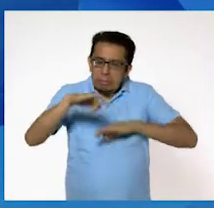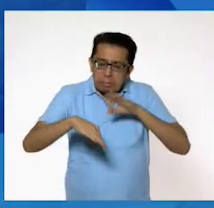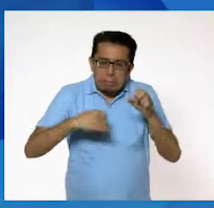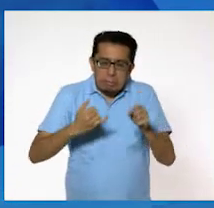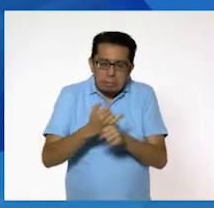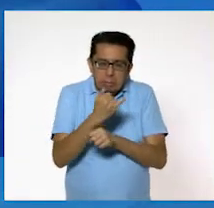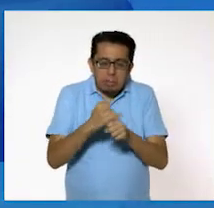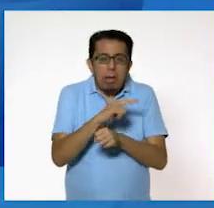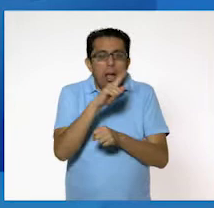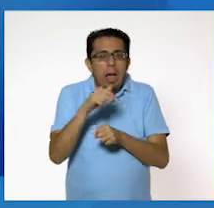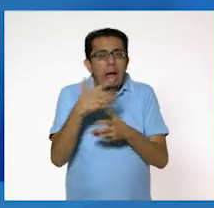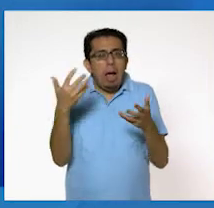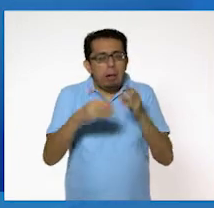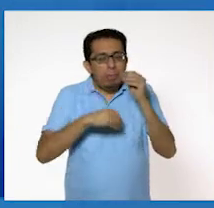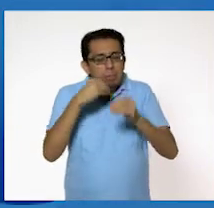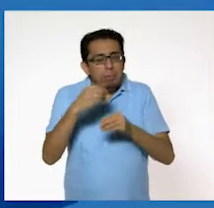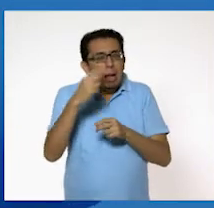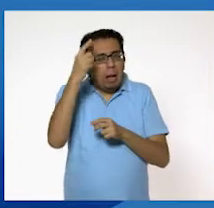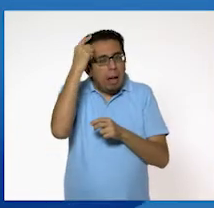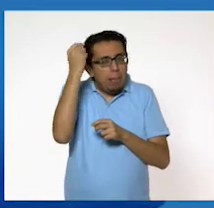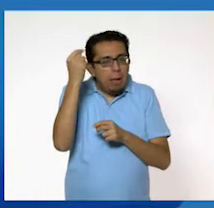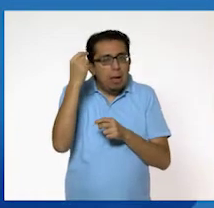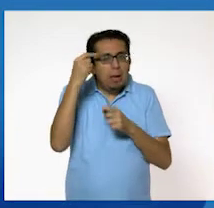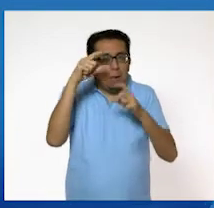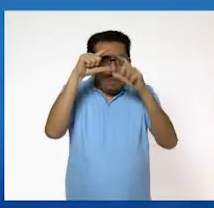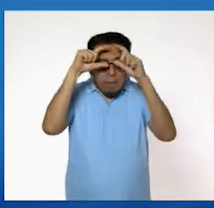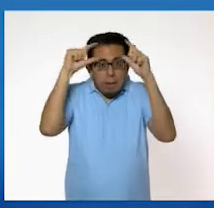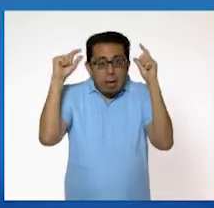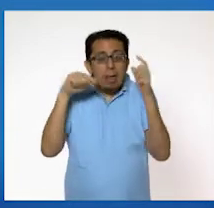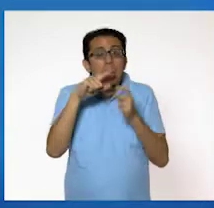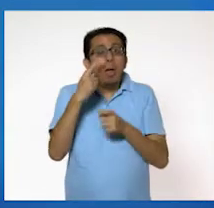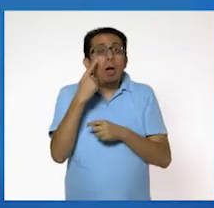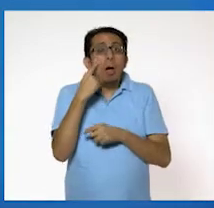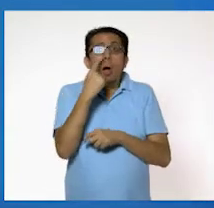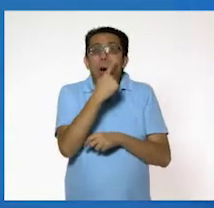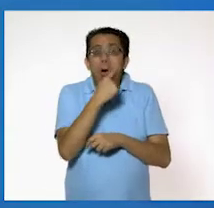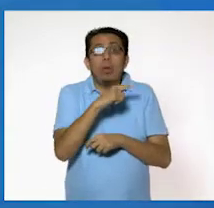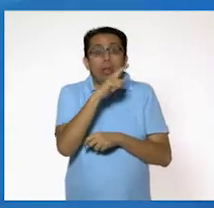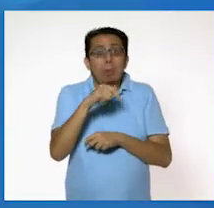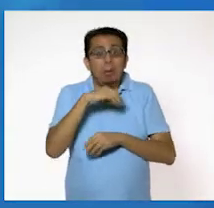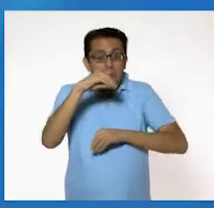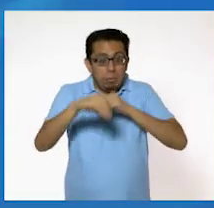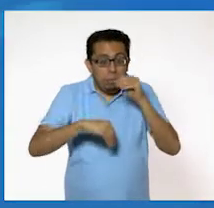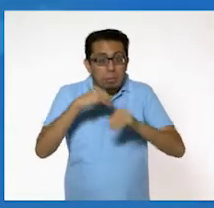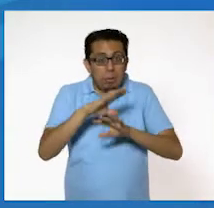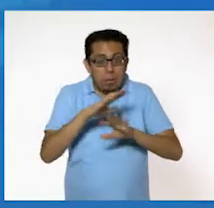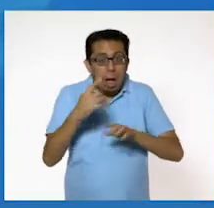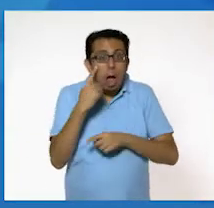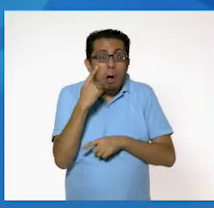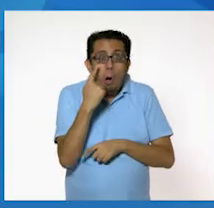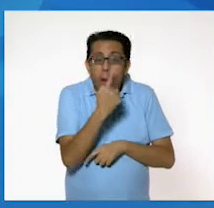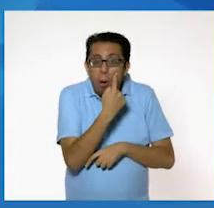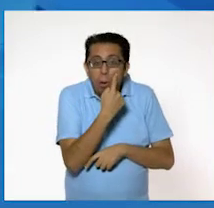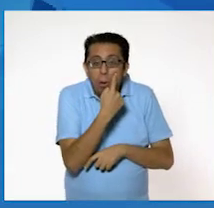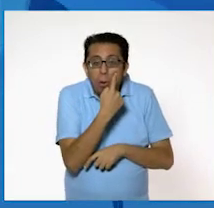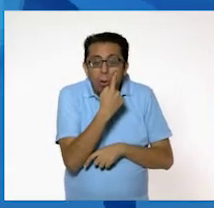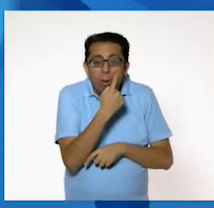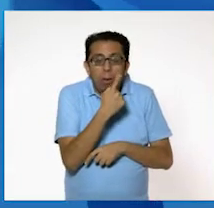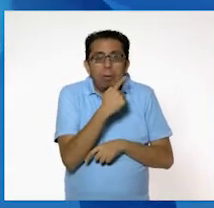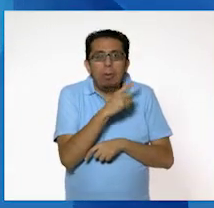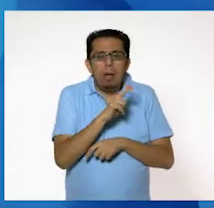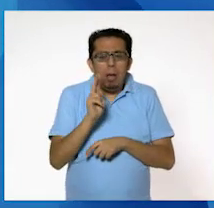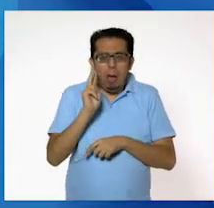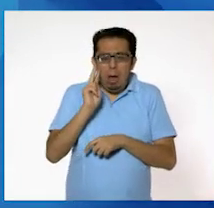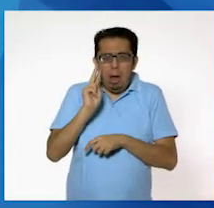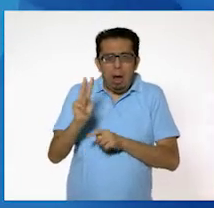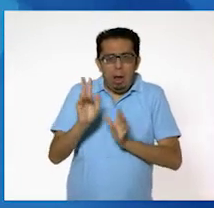le hizo los cabellos, luego la frente y después los ojos. Hechos los ojos, figuraos su asombro cuando